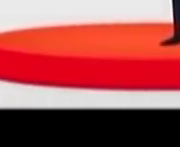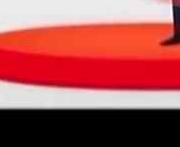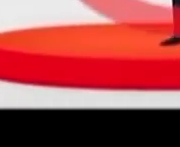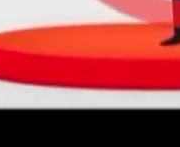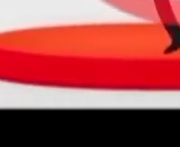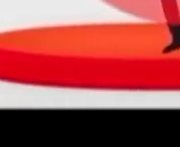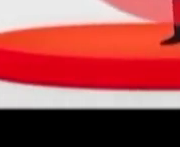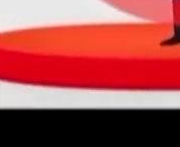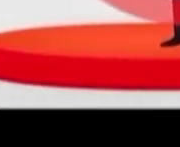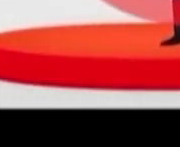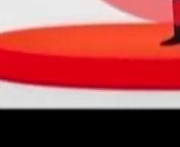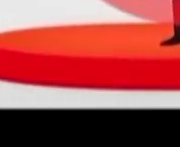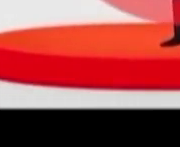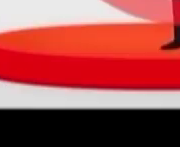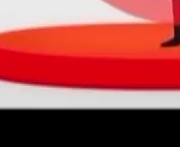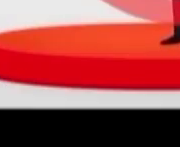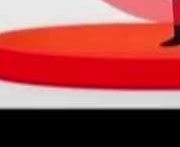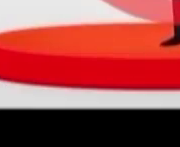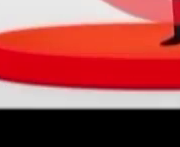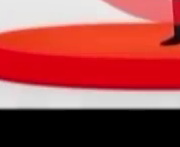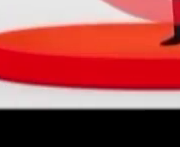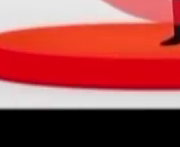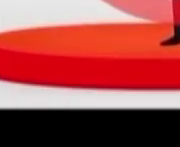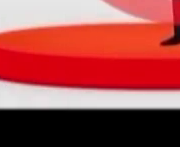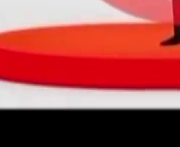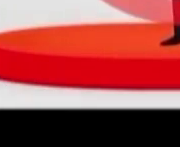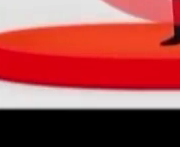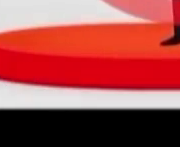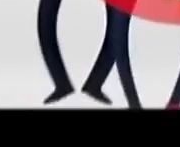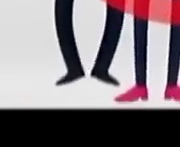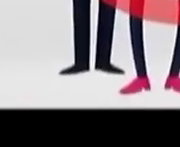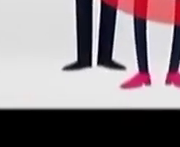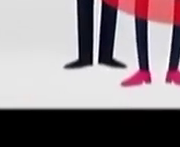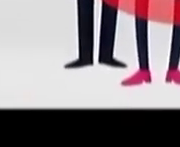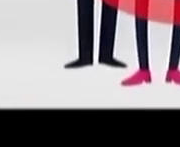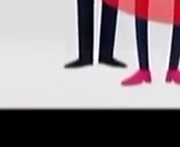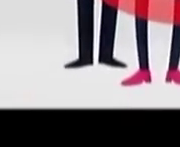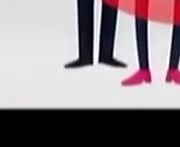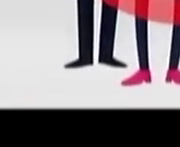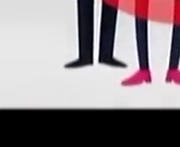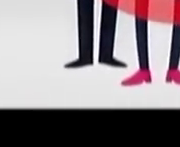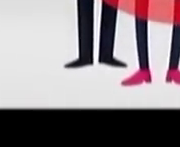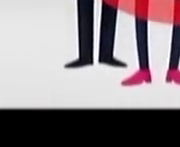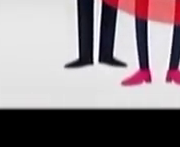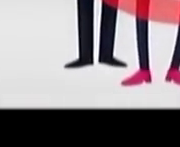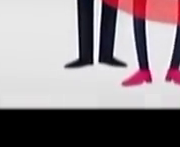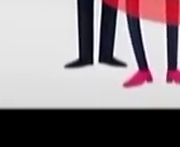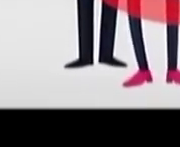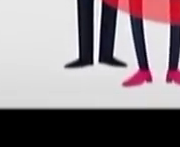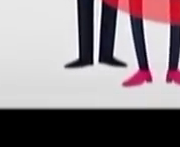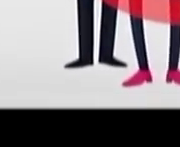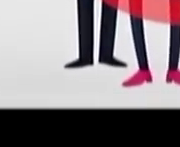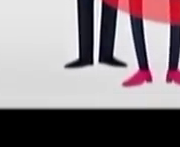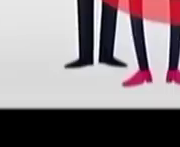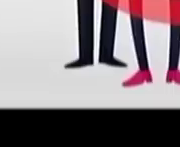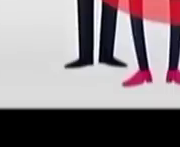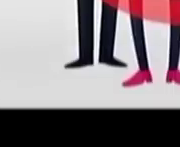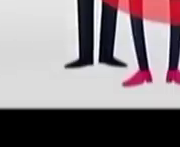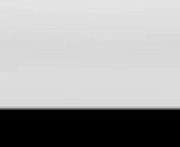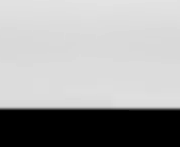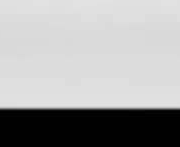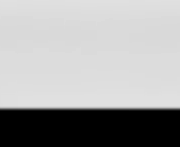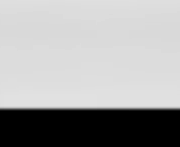este periodo tampoco está permitida la realización de mitines y concentraciones o cualquier otro acto o programa de carácter